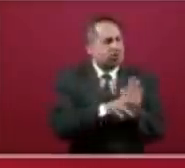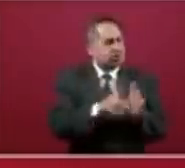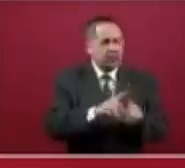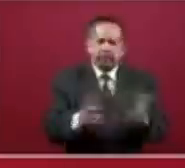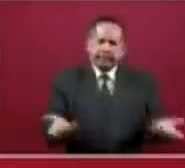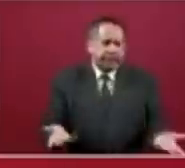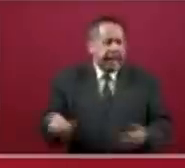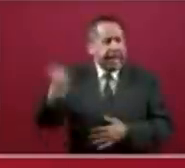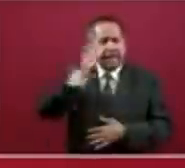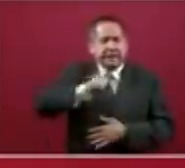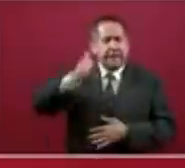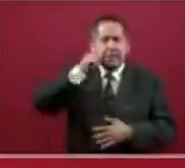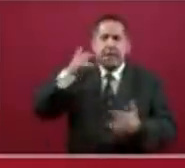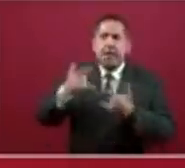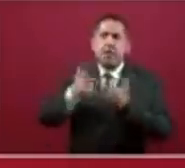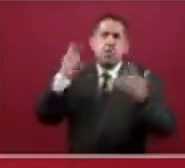habido